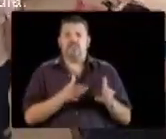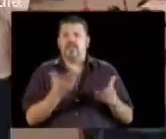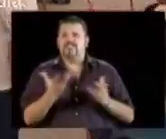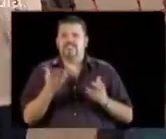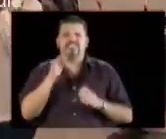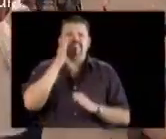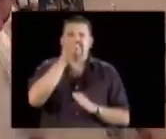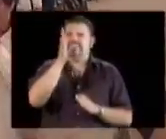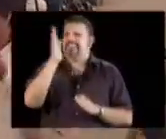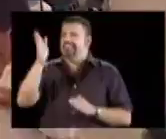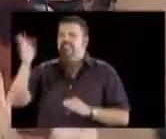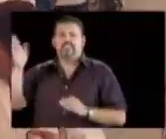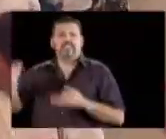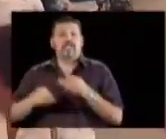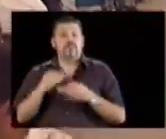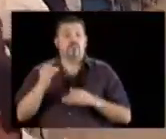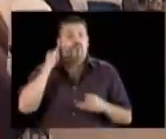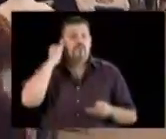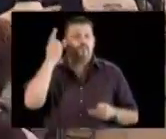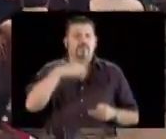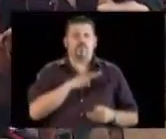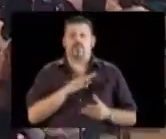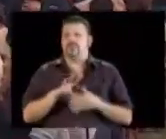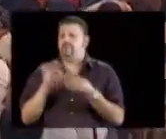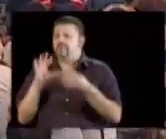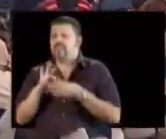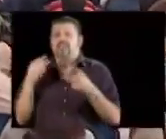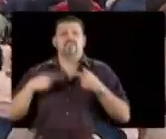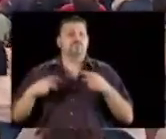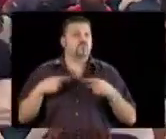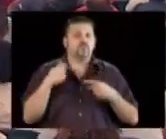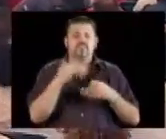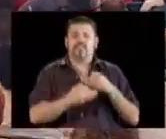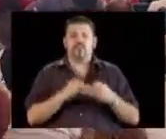12 ciudades de la India. Voy a estar allá, por allá, para los que conozcan gente en la India,